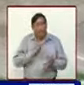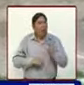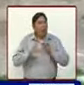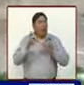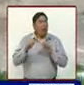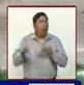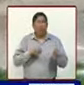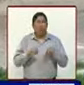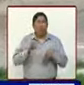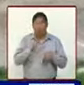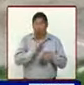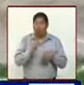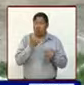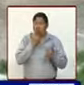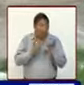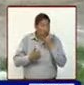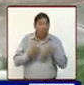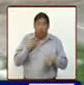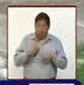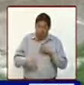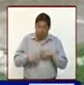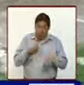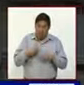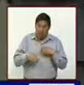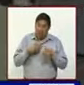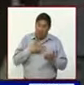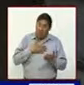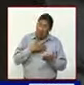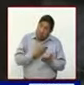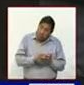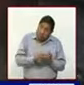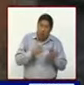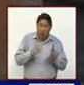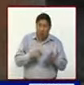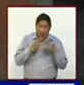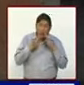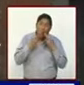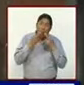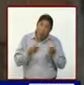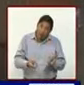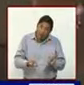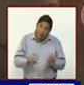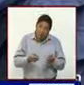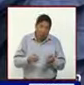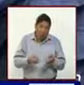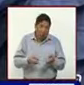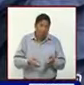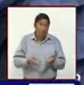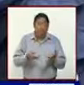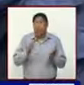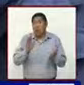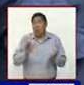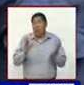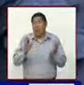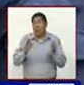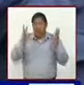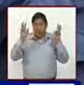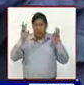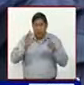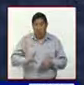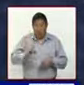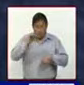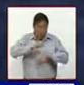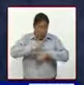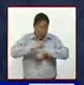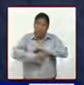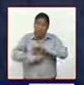no ha hecho. Su delito de ella, ¿cuál es? Ser buena gente, ser tan inocente y tan ingenua. Supuestamente han encontrado un